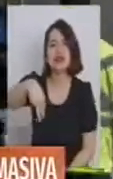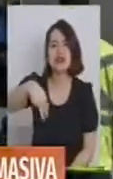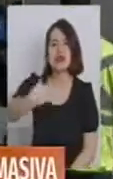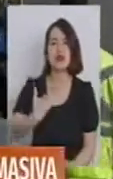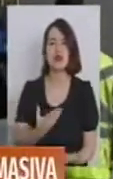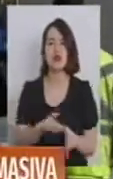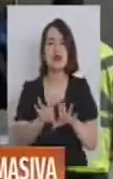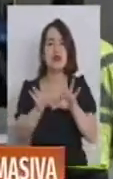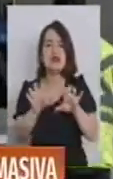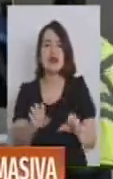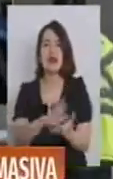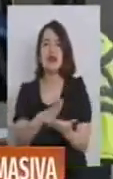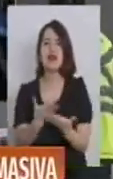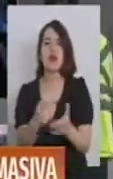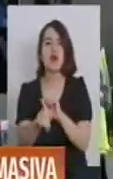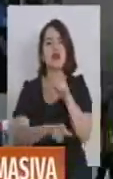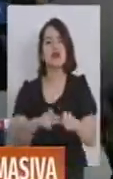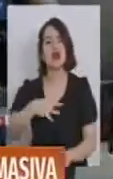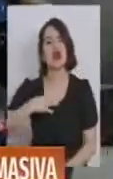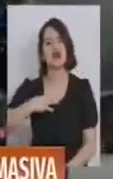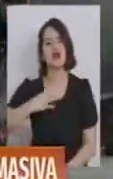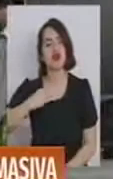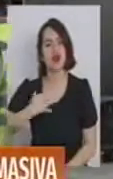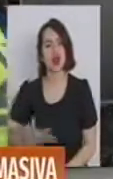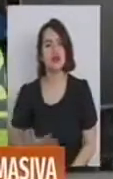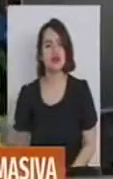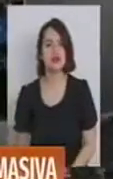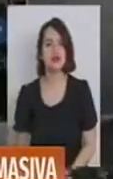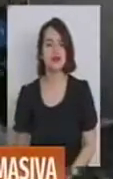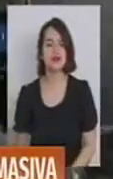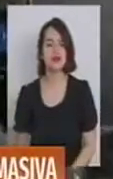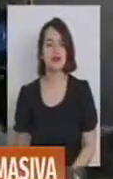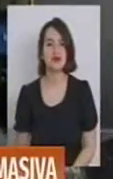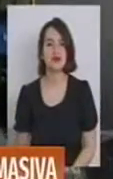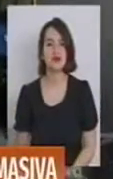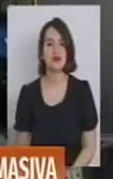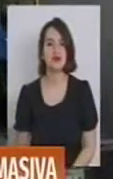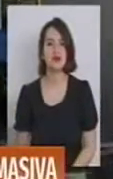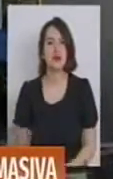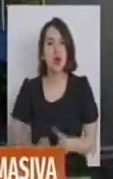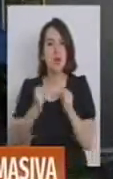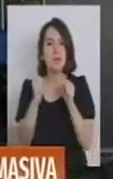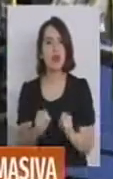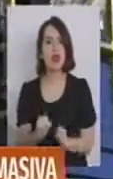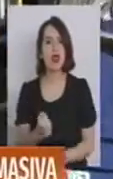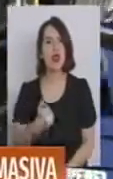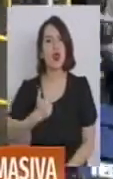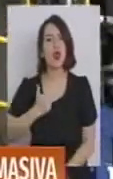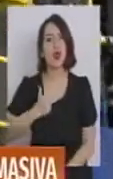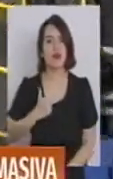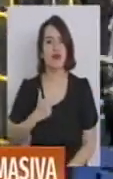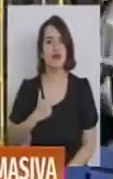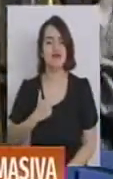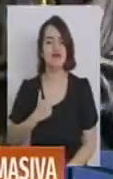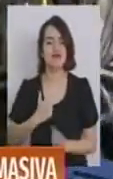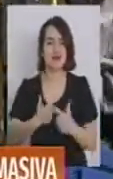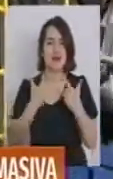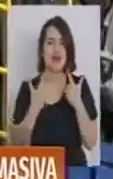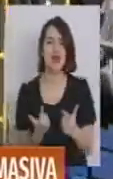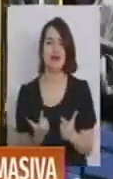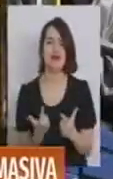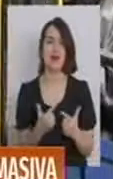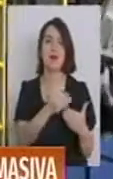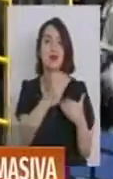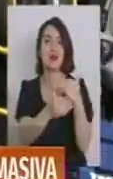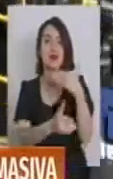el sistema de salud, los ciudadanos, de forma tal de poder cumplir con éxito con este proceso